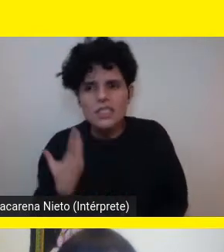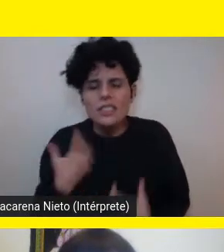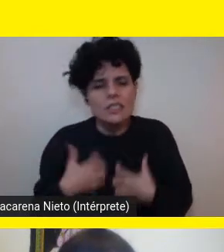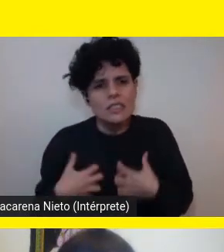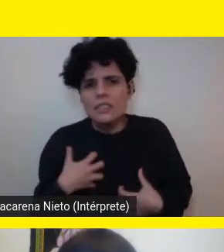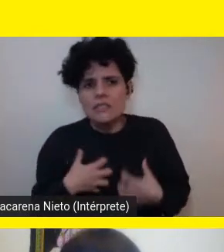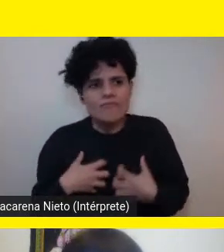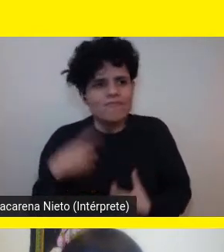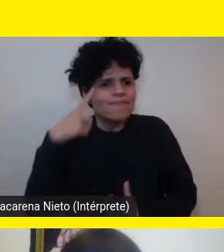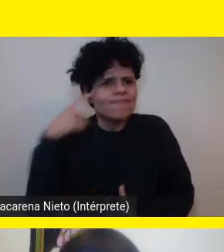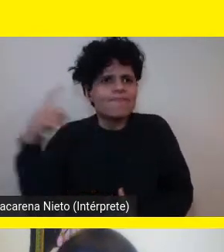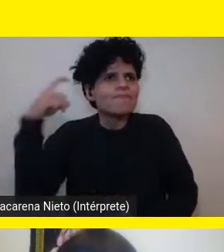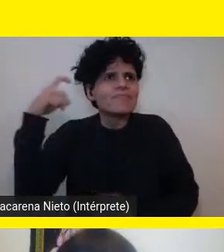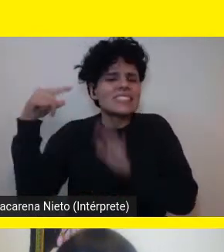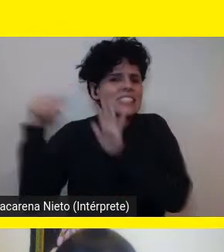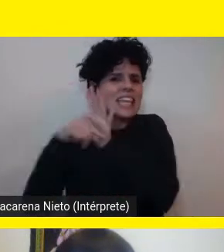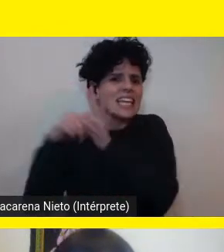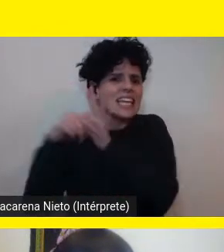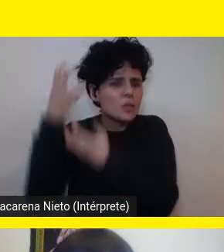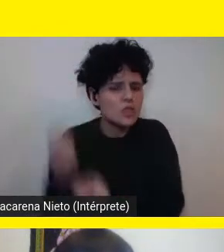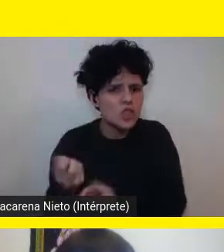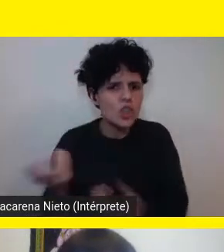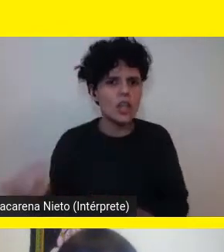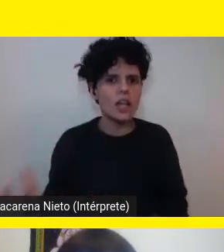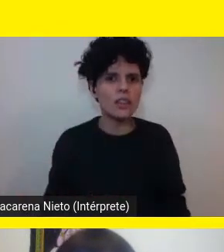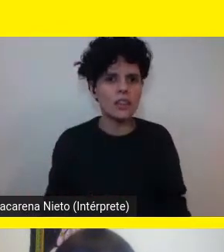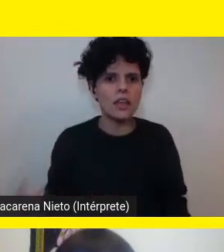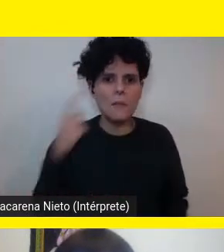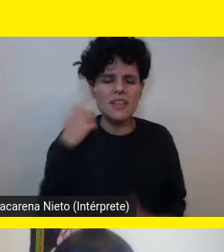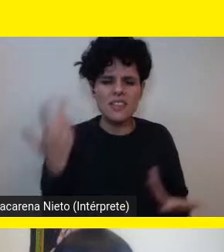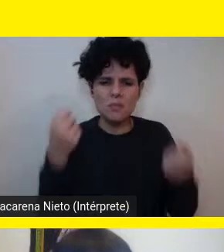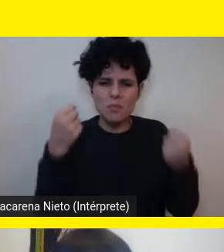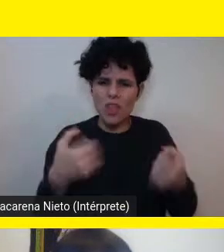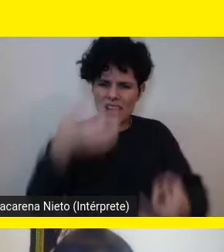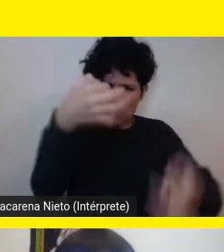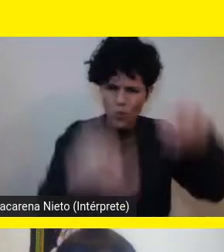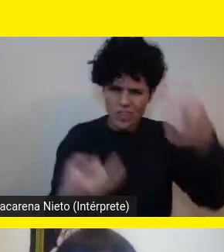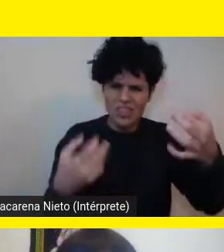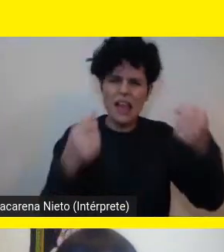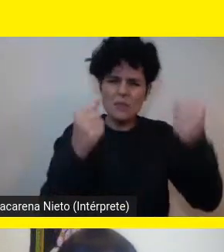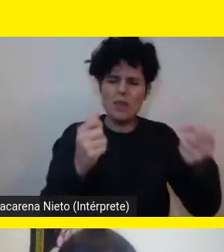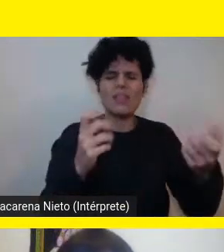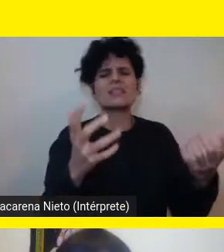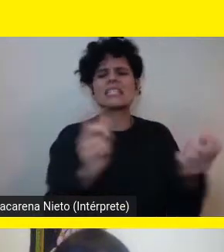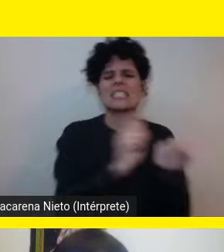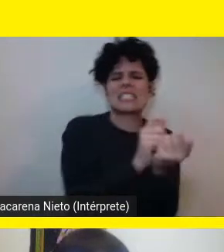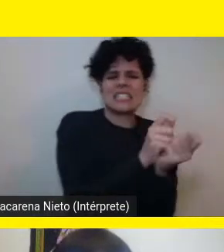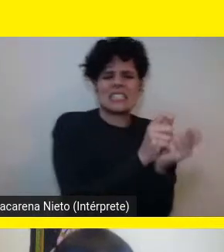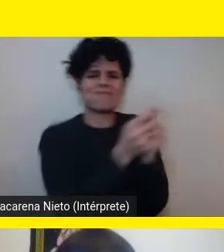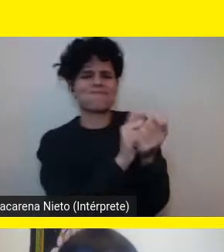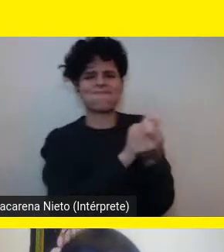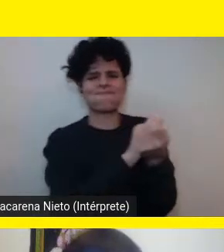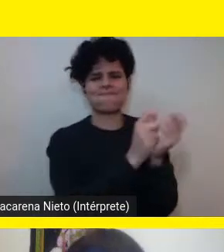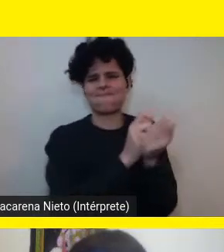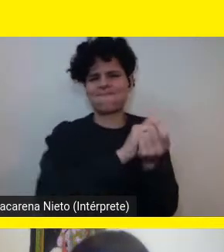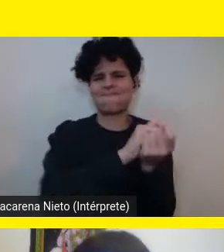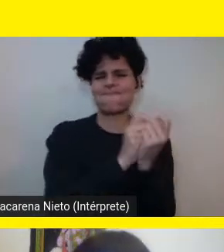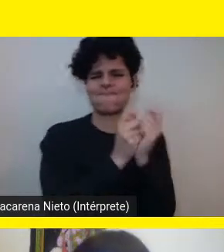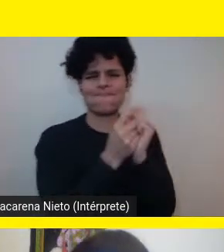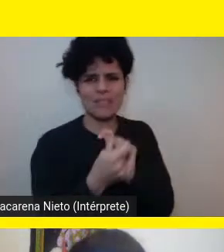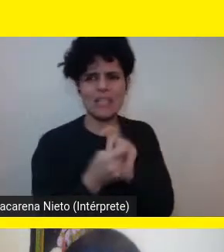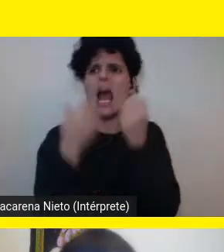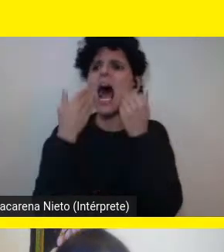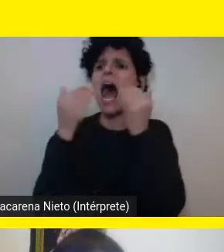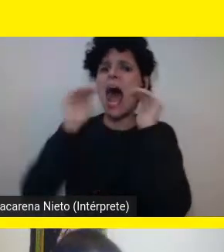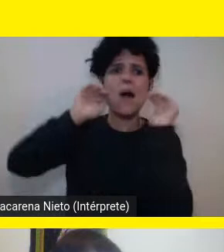es como reestructurar este sistema judicial para que sí apoye a las víctimas y que tenga esta